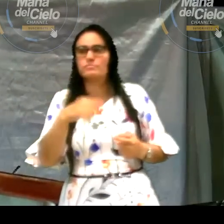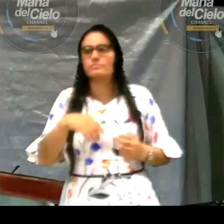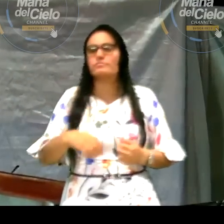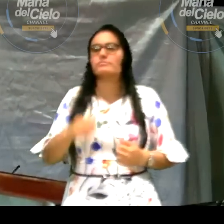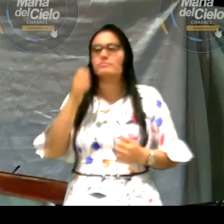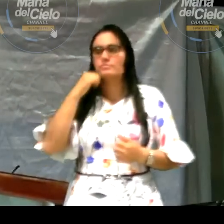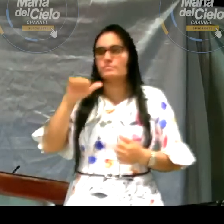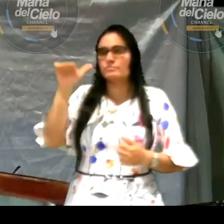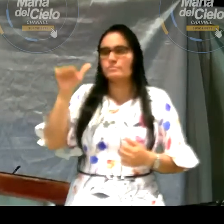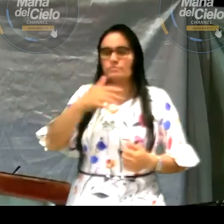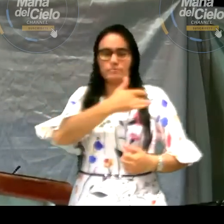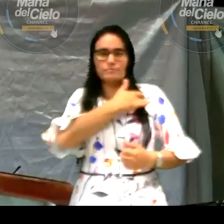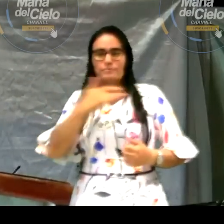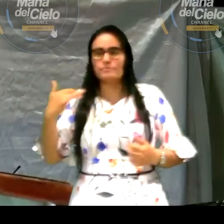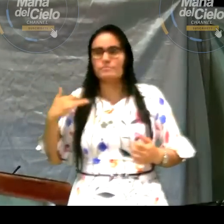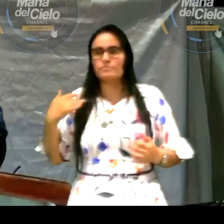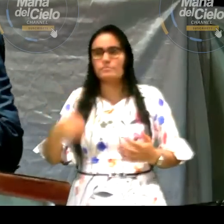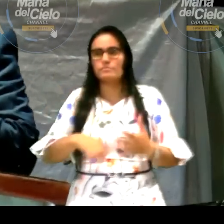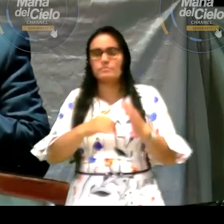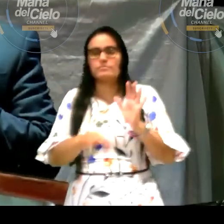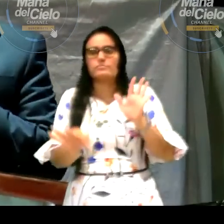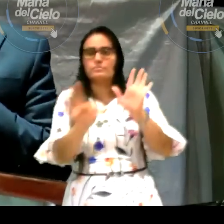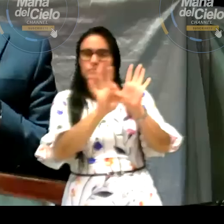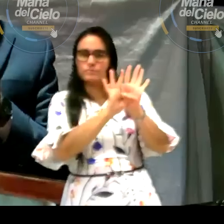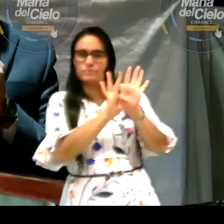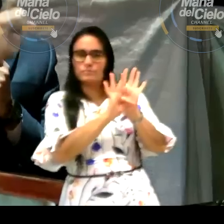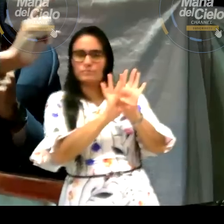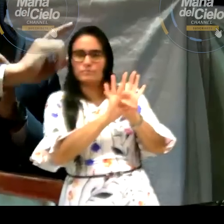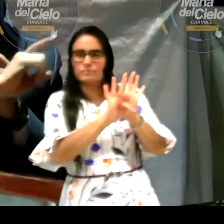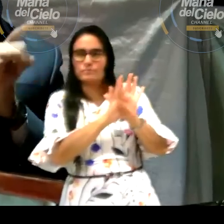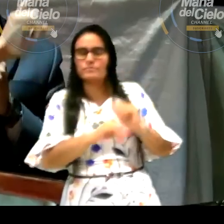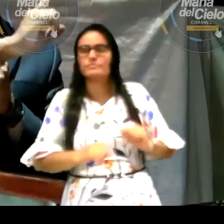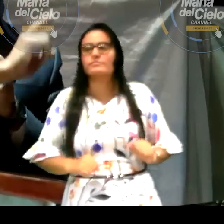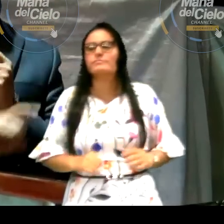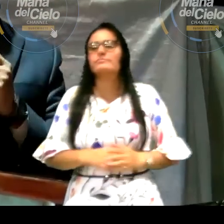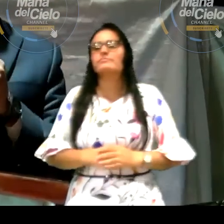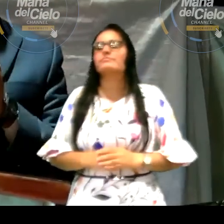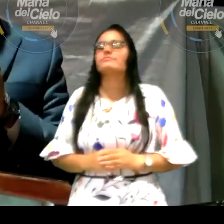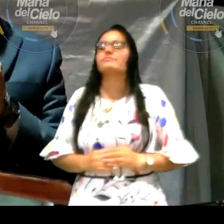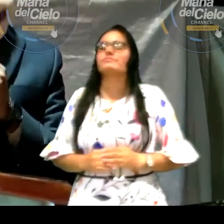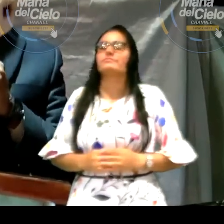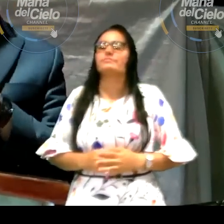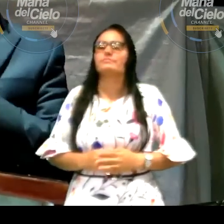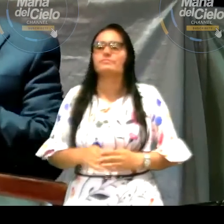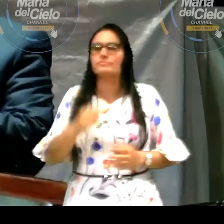Pero para testimonio la voy a remitir donde un compañero mío, un médico,